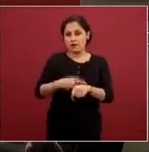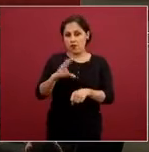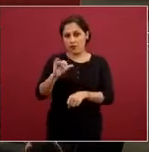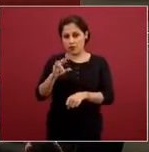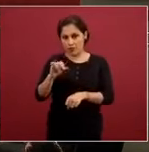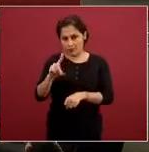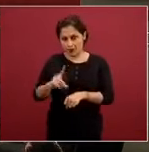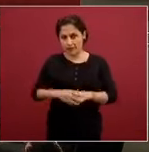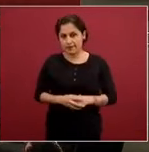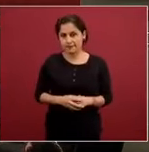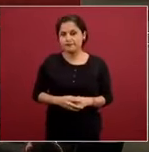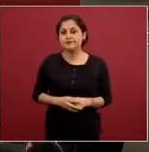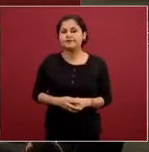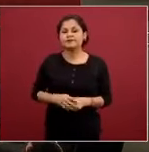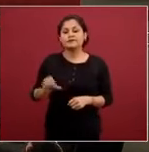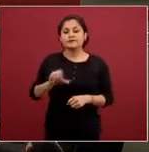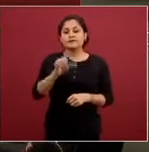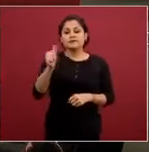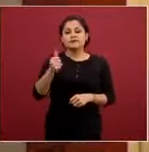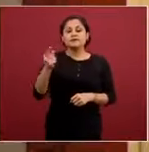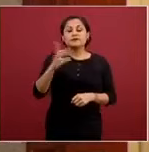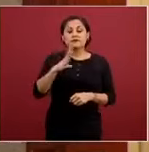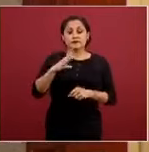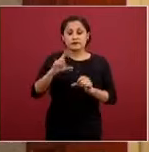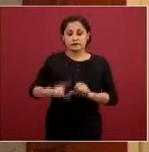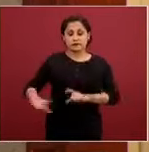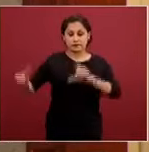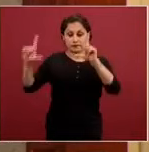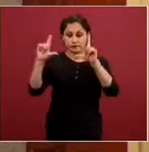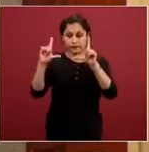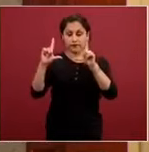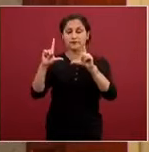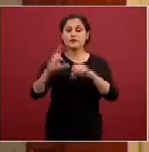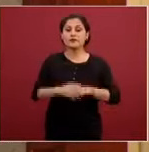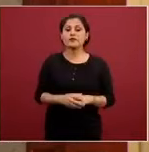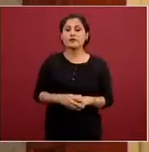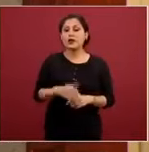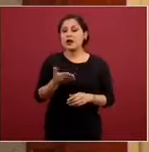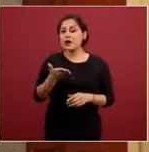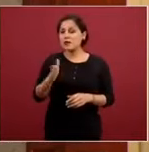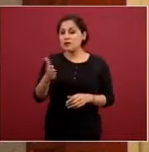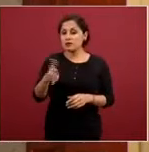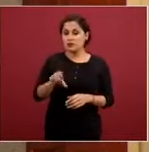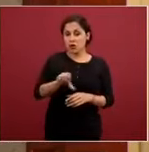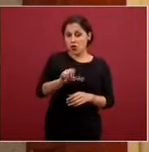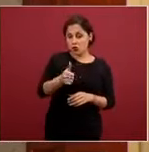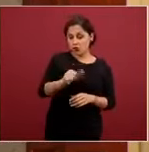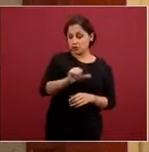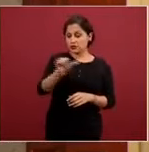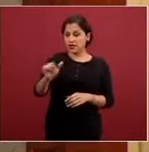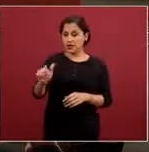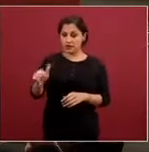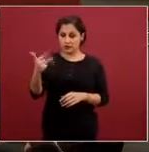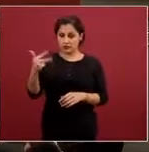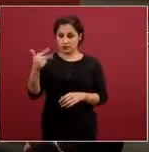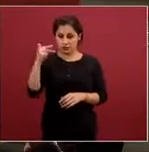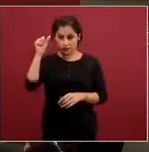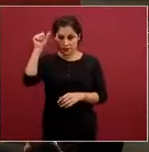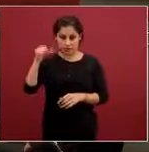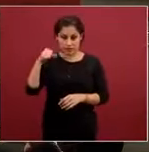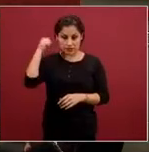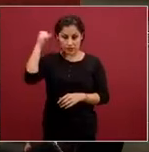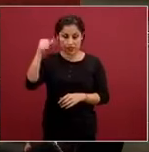de positividad. Podemos ver cómo ya para entre el 11 y 13 de abril, prácticamente el 13 de abril,